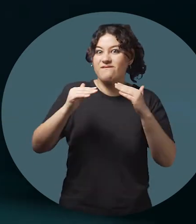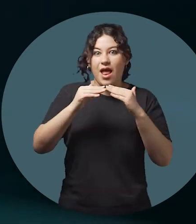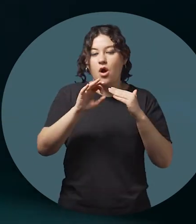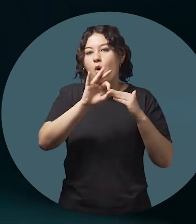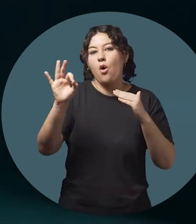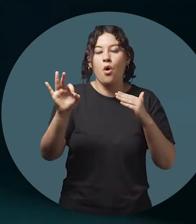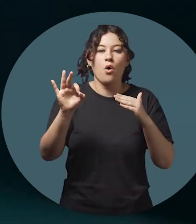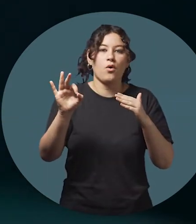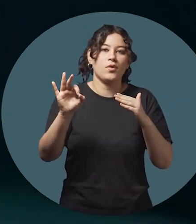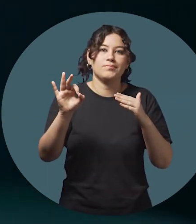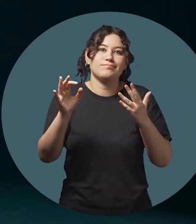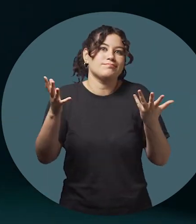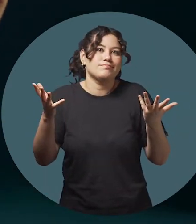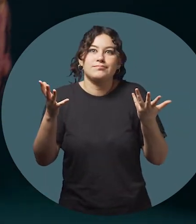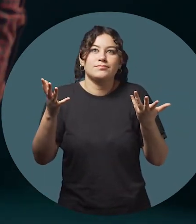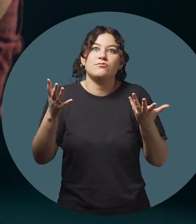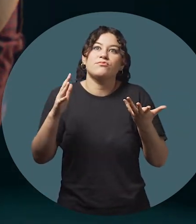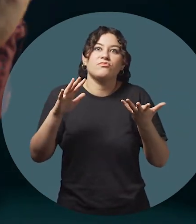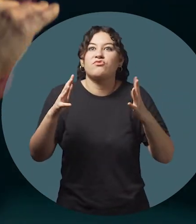o en el nivel, digamos, de